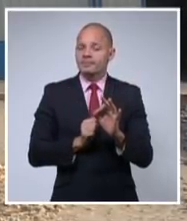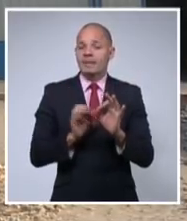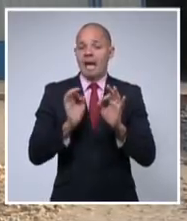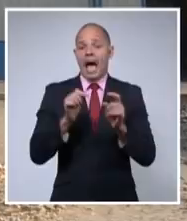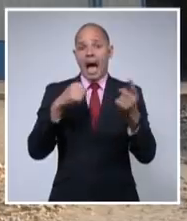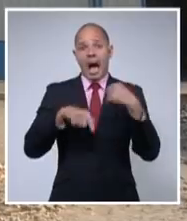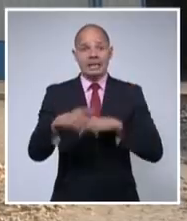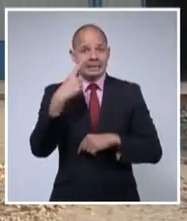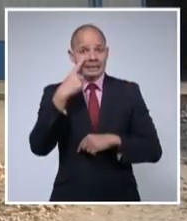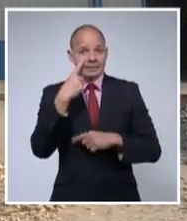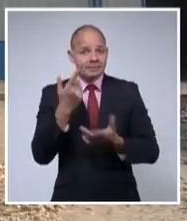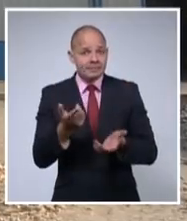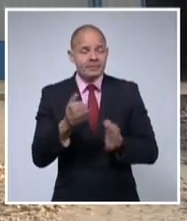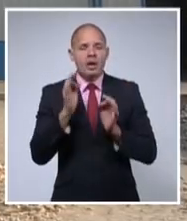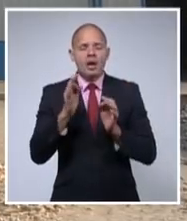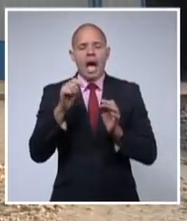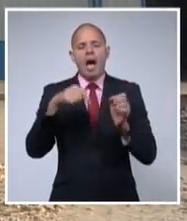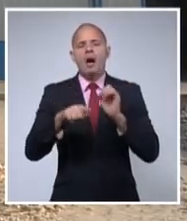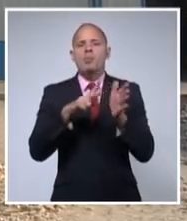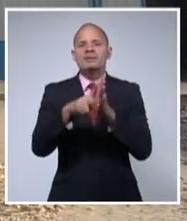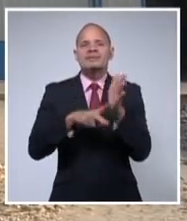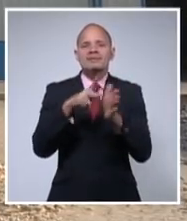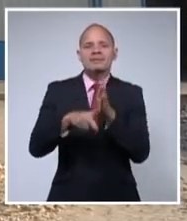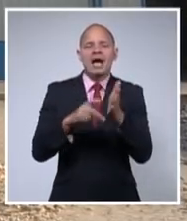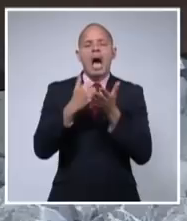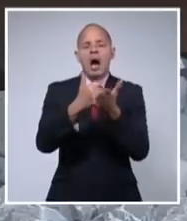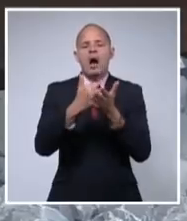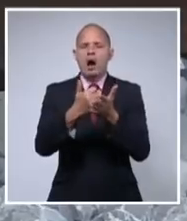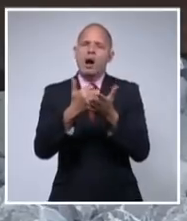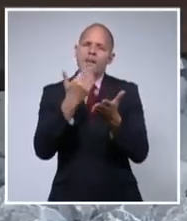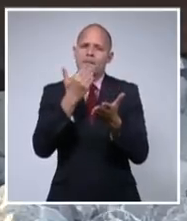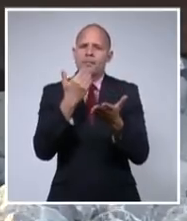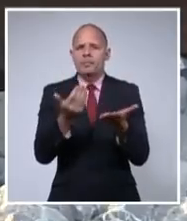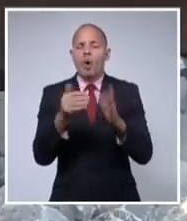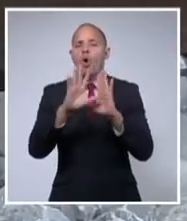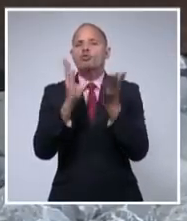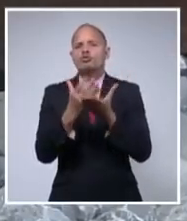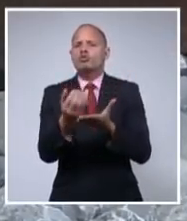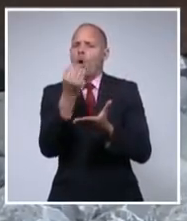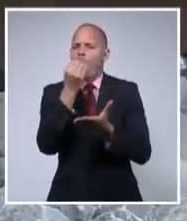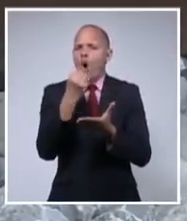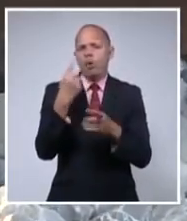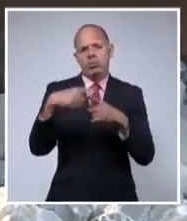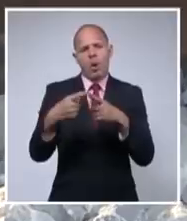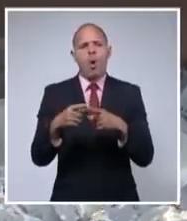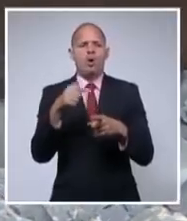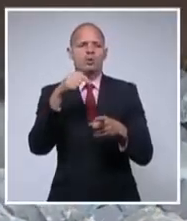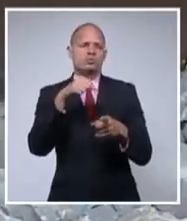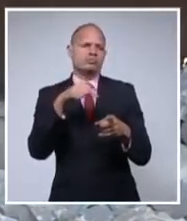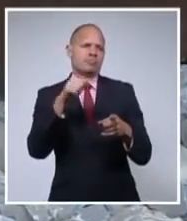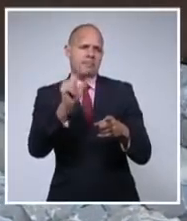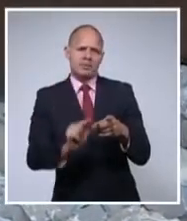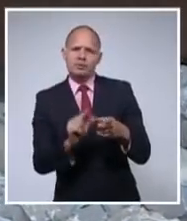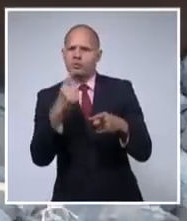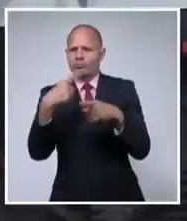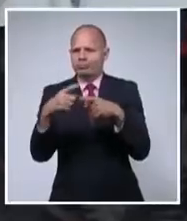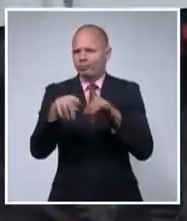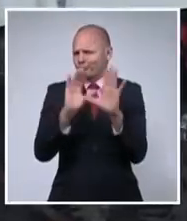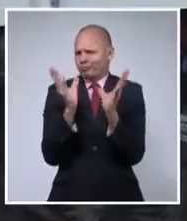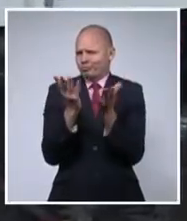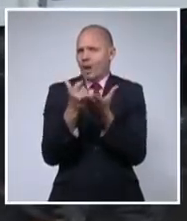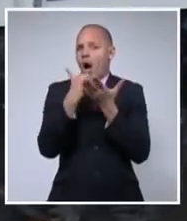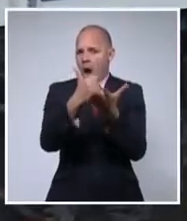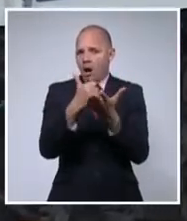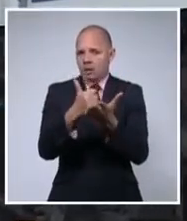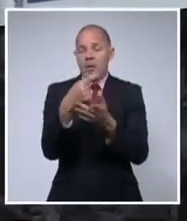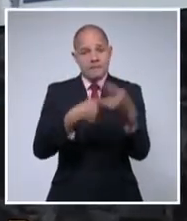asumir las principales transportaciones de larga y mediana distancia de cargas y pasajeros en Cuba. El presidente de la